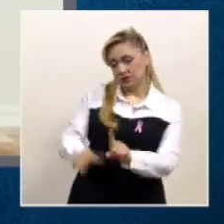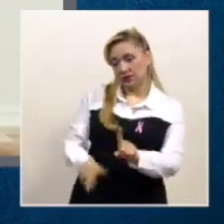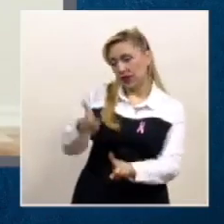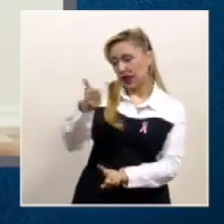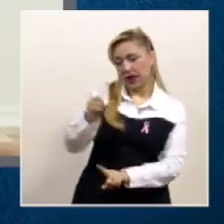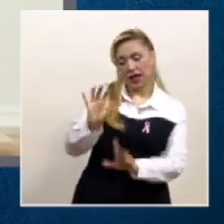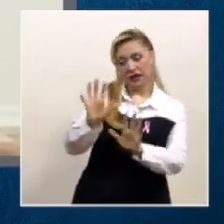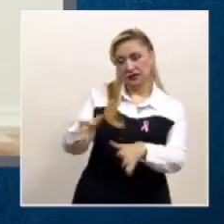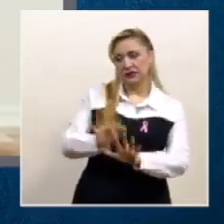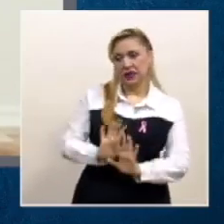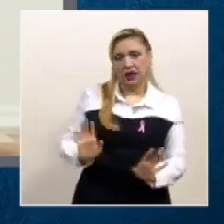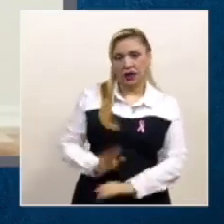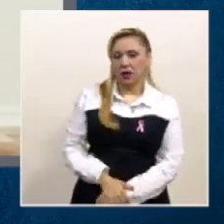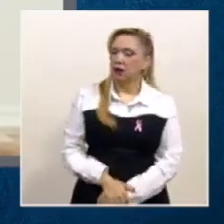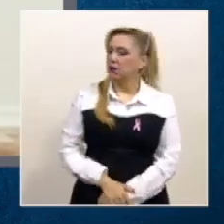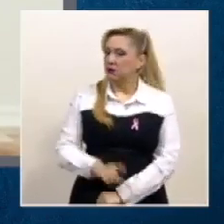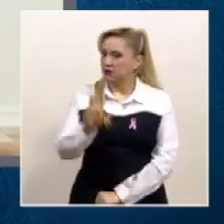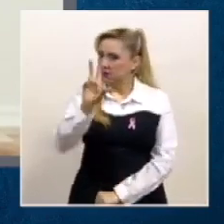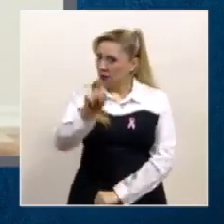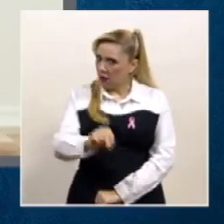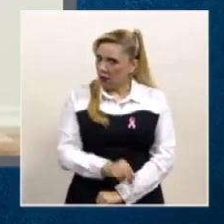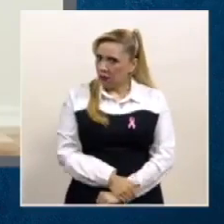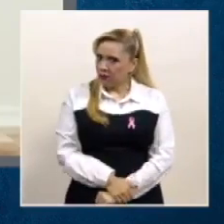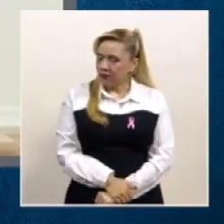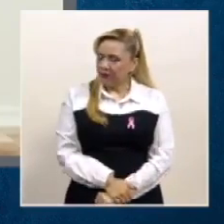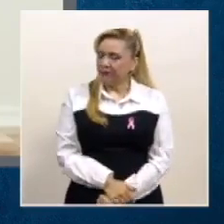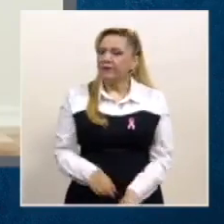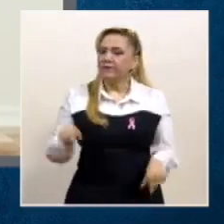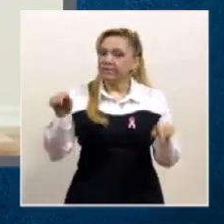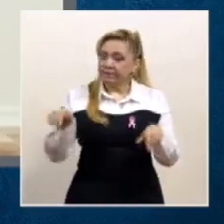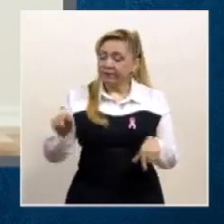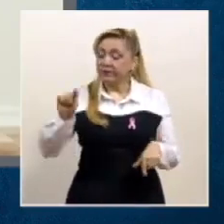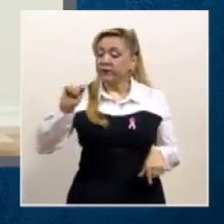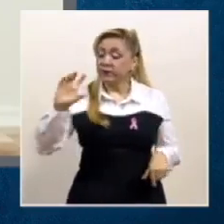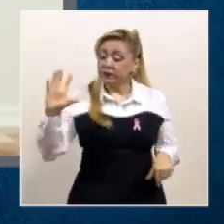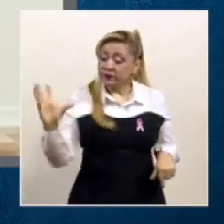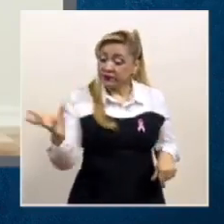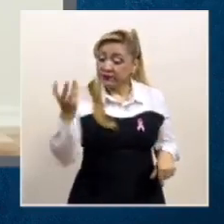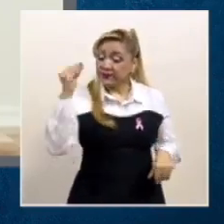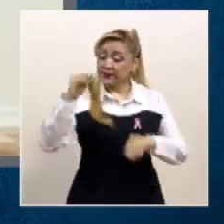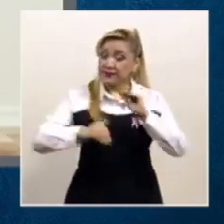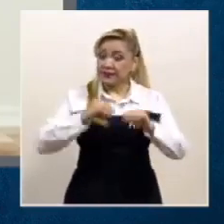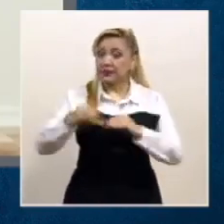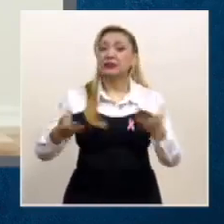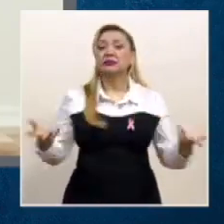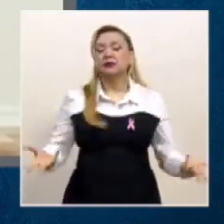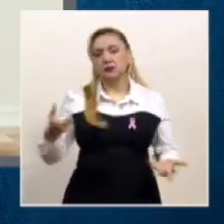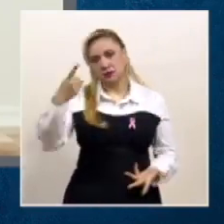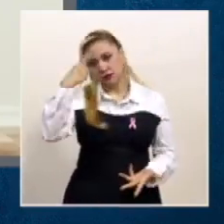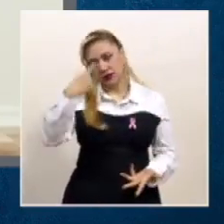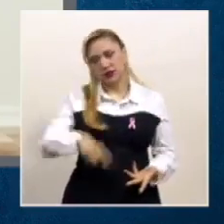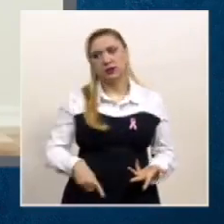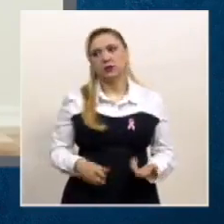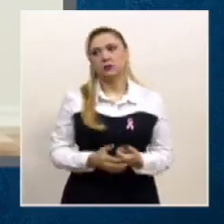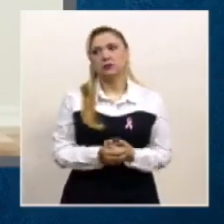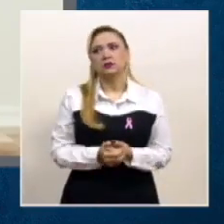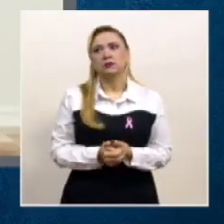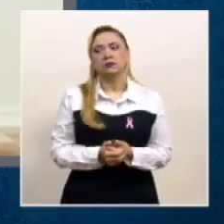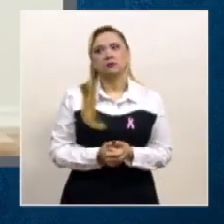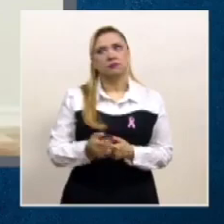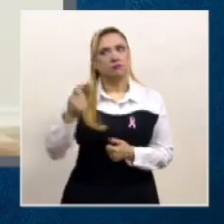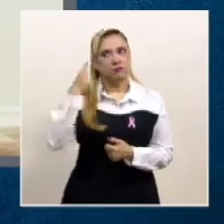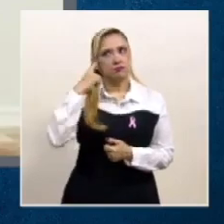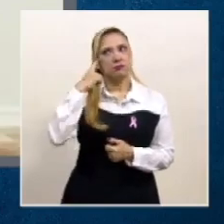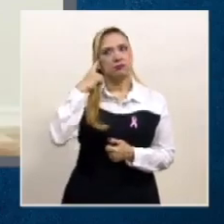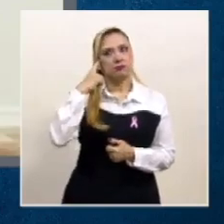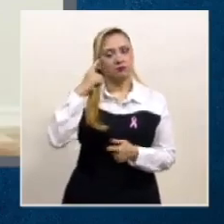eso también sucede muchísimo, sino que en la creación de estas tecnologías también tengamos en mente a